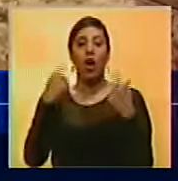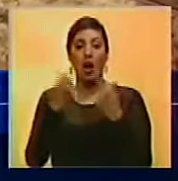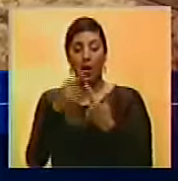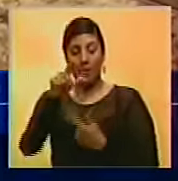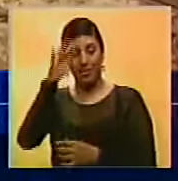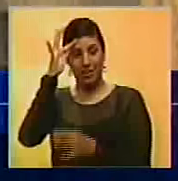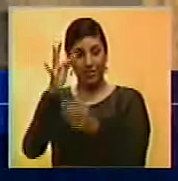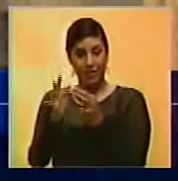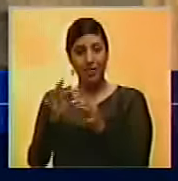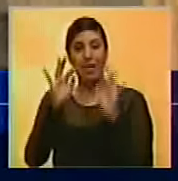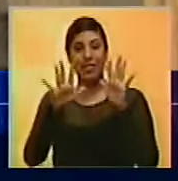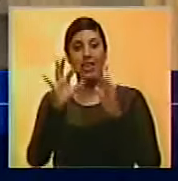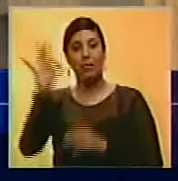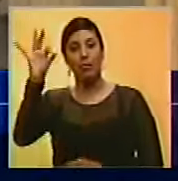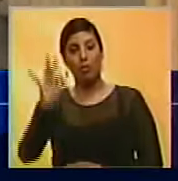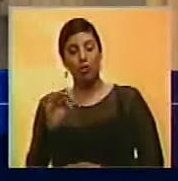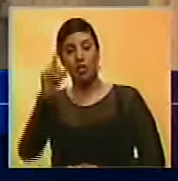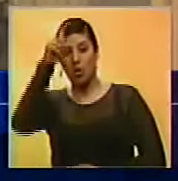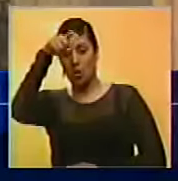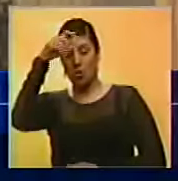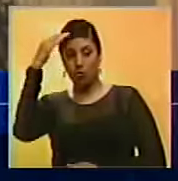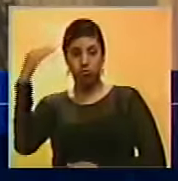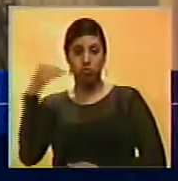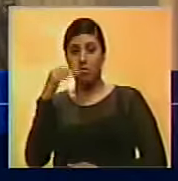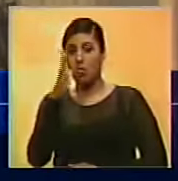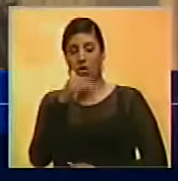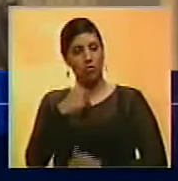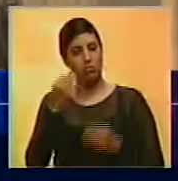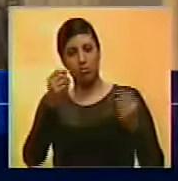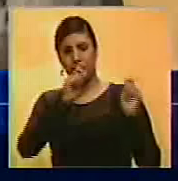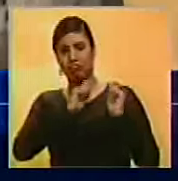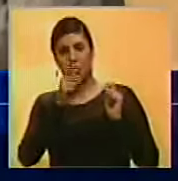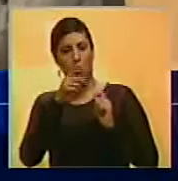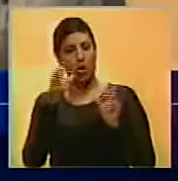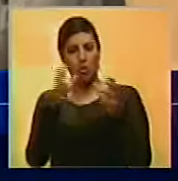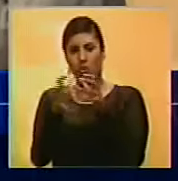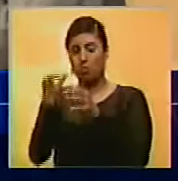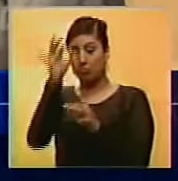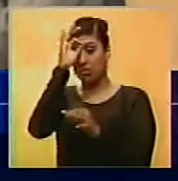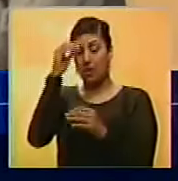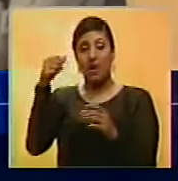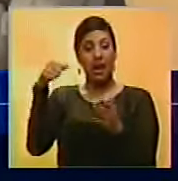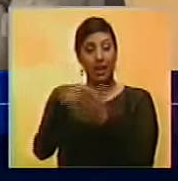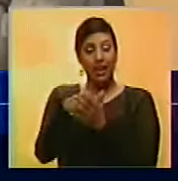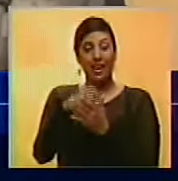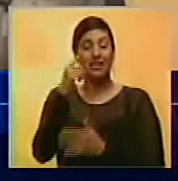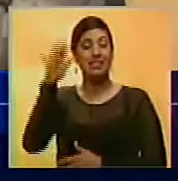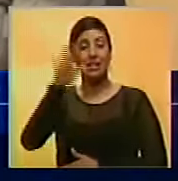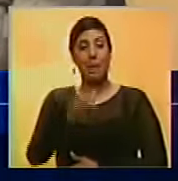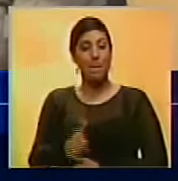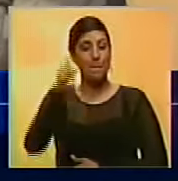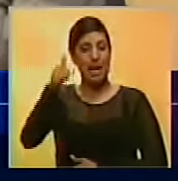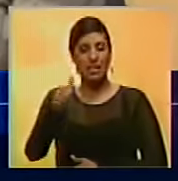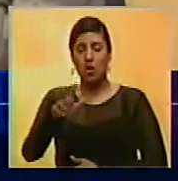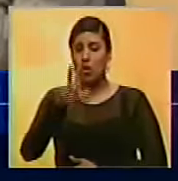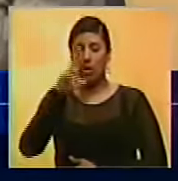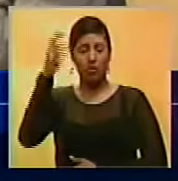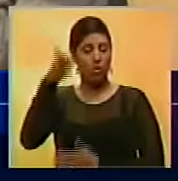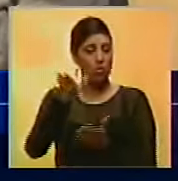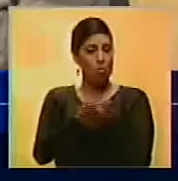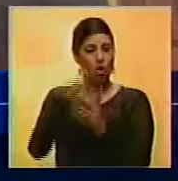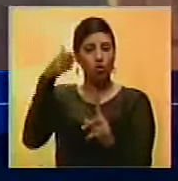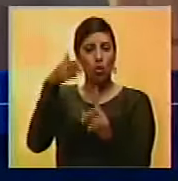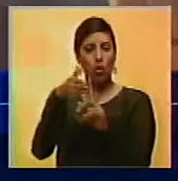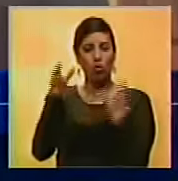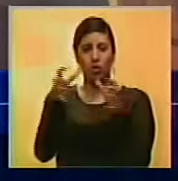que representan 10% de la población egipcia no ha sido reivindicado por ningún grupo el ataque ha sido considerado como el más mortífero contra